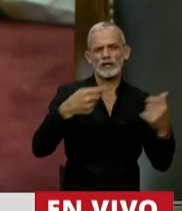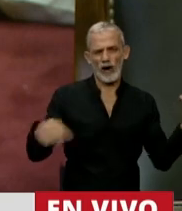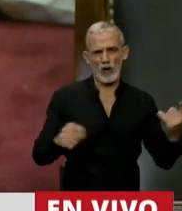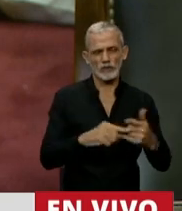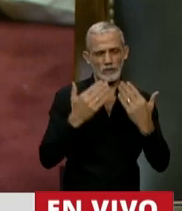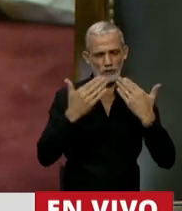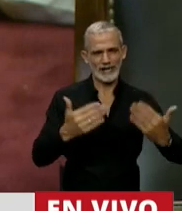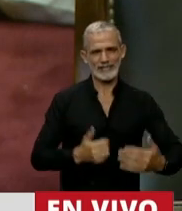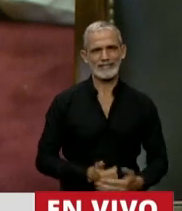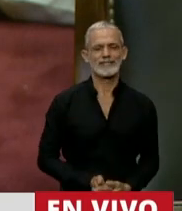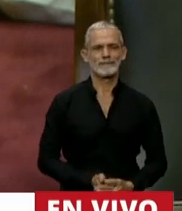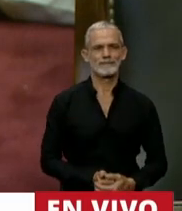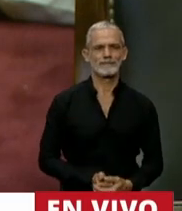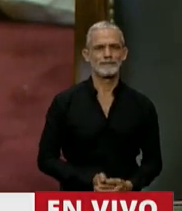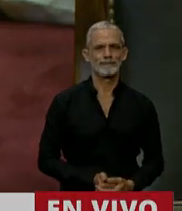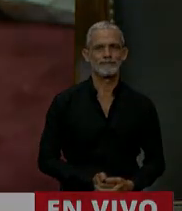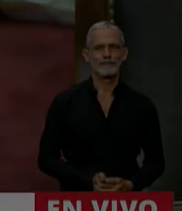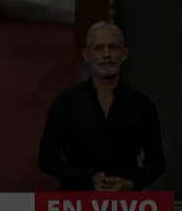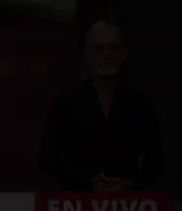gracias señor presidente gracias a diputado